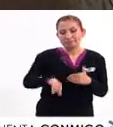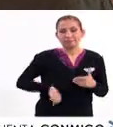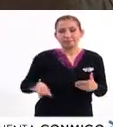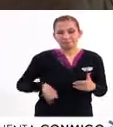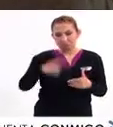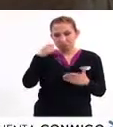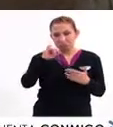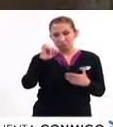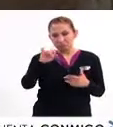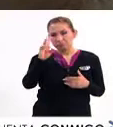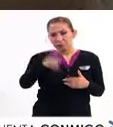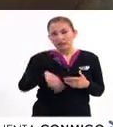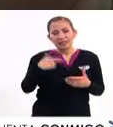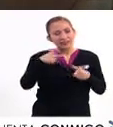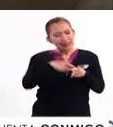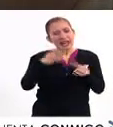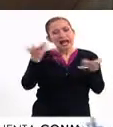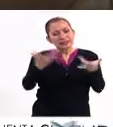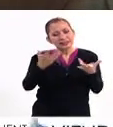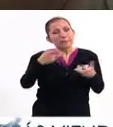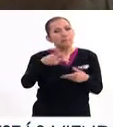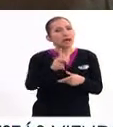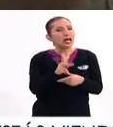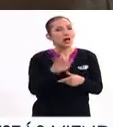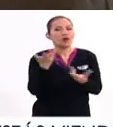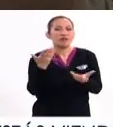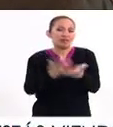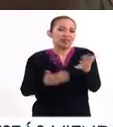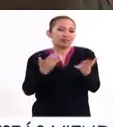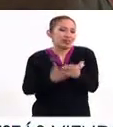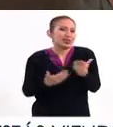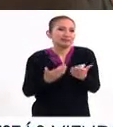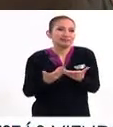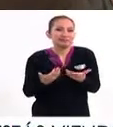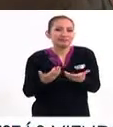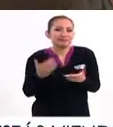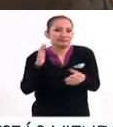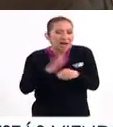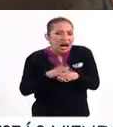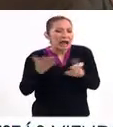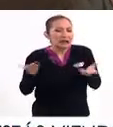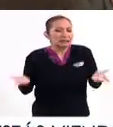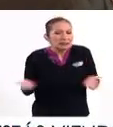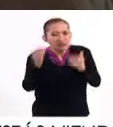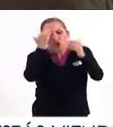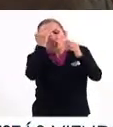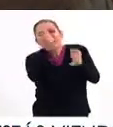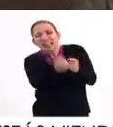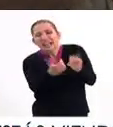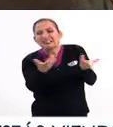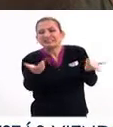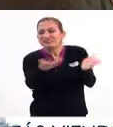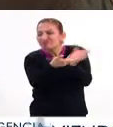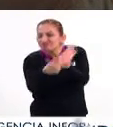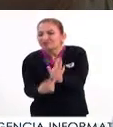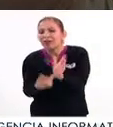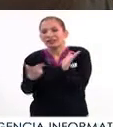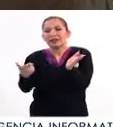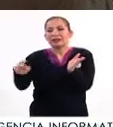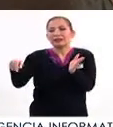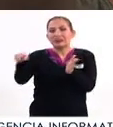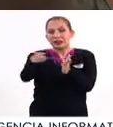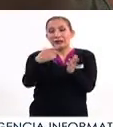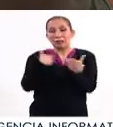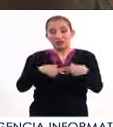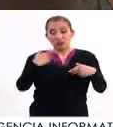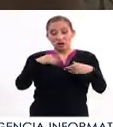conozcan, que tanto los literatos, sobre todo, pues quieran colaborar y hacer productos de calidad, y los jóvenes también. Yo